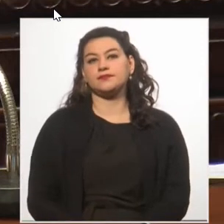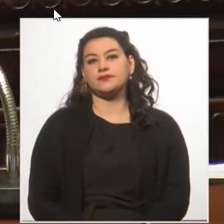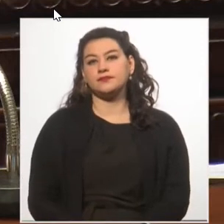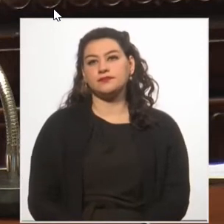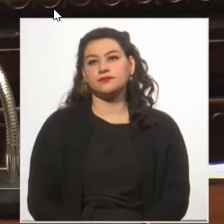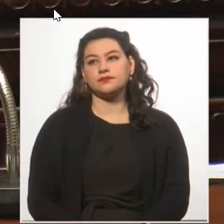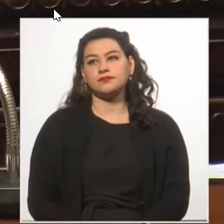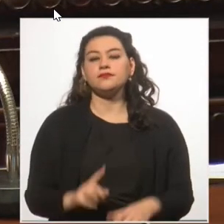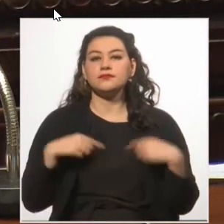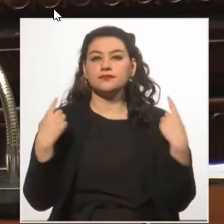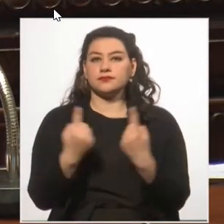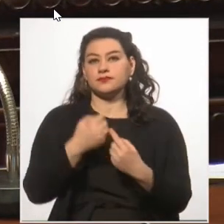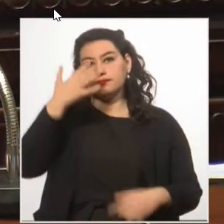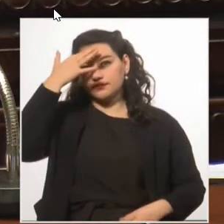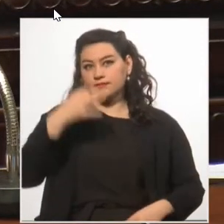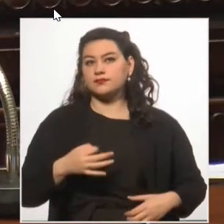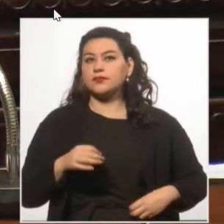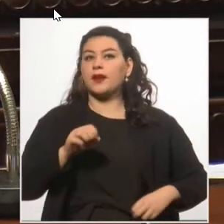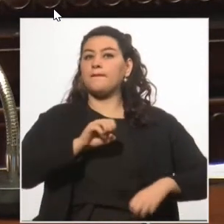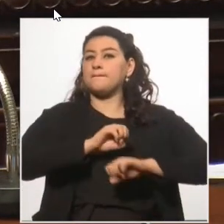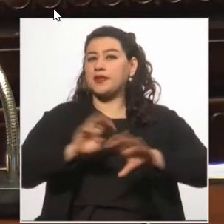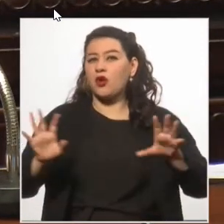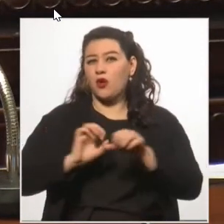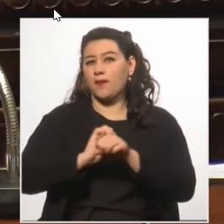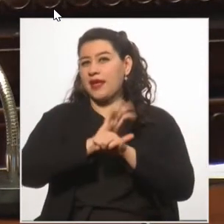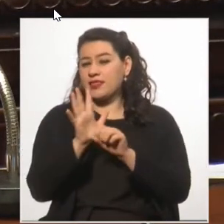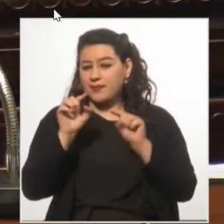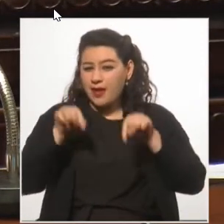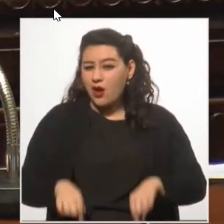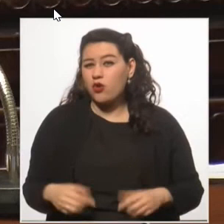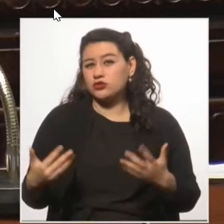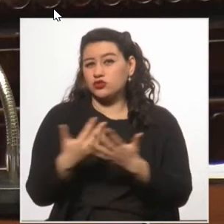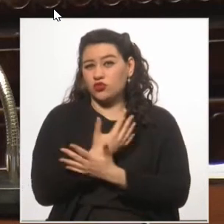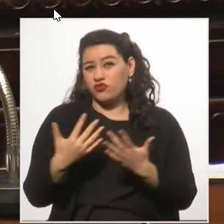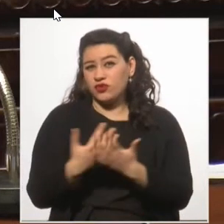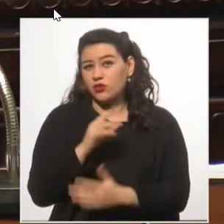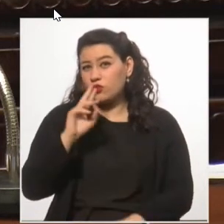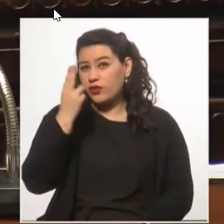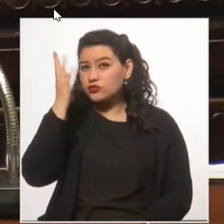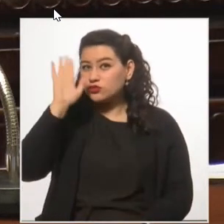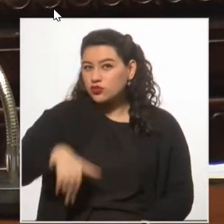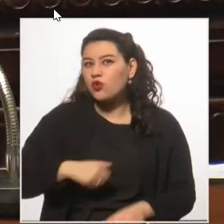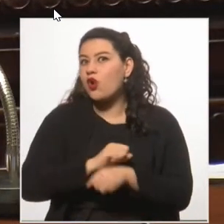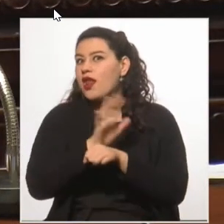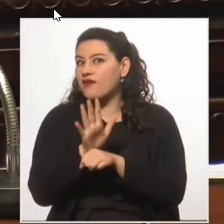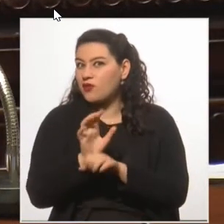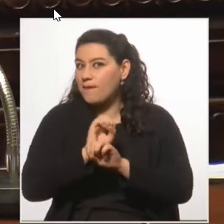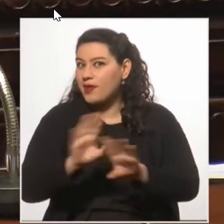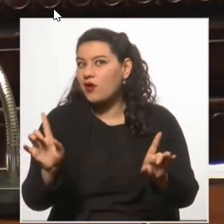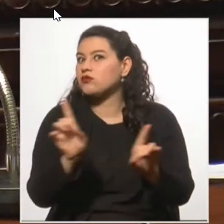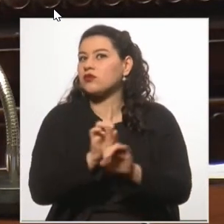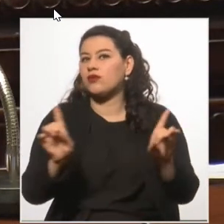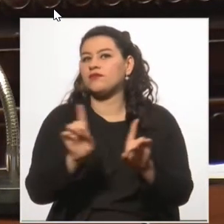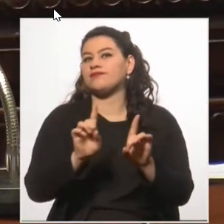estamos convencidos que la peor pandemia que hoy sufre nuestro país no es la del coronavirus,